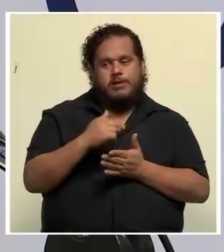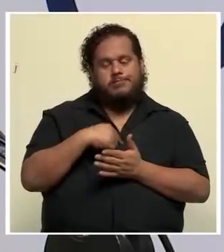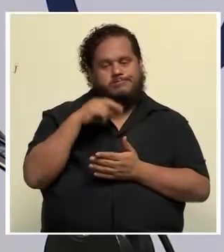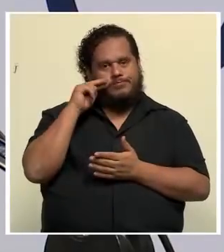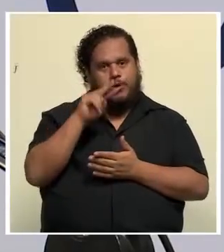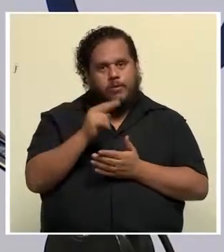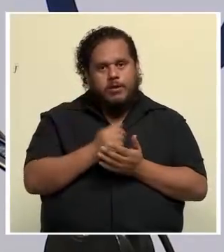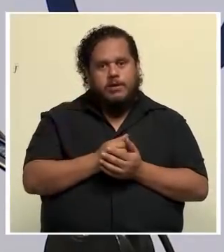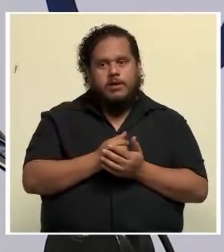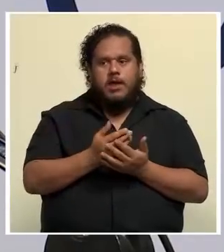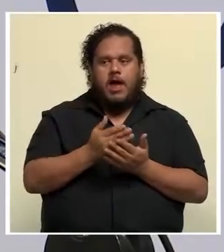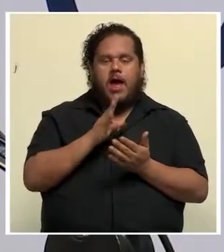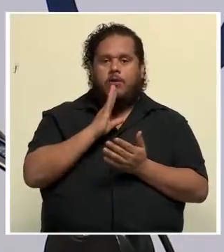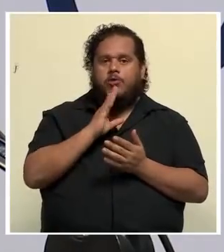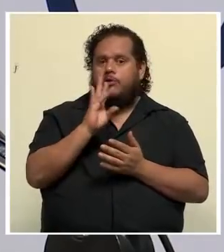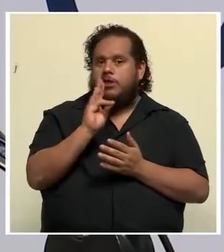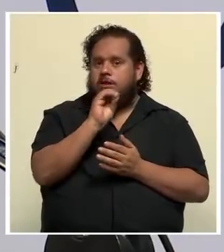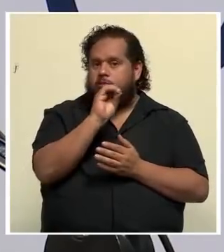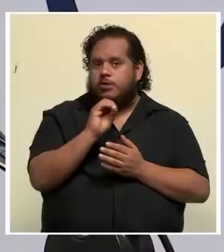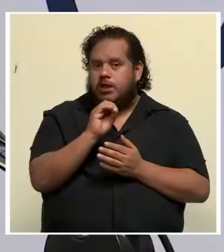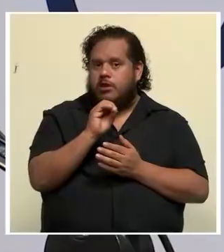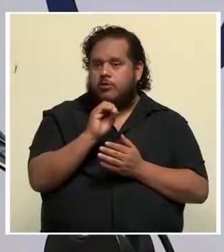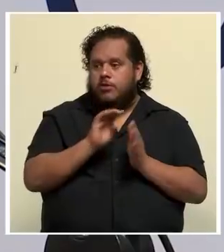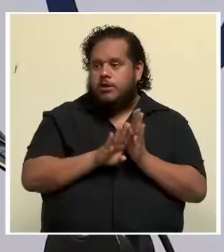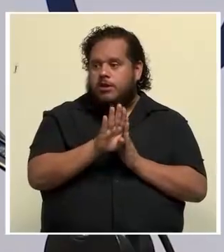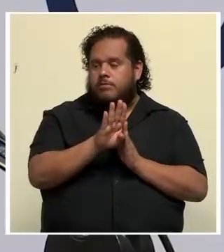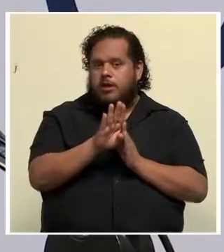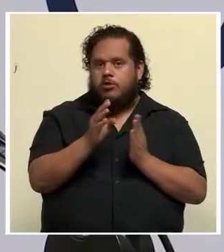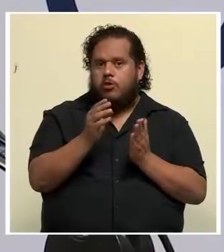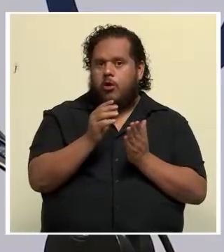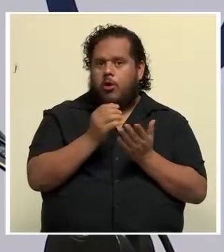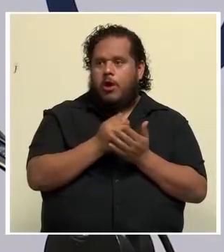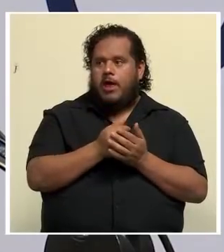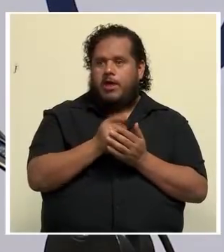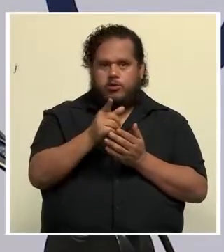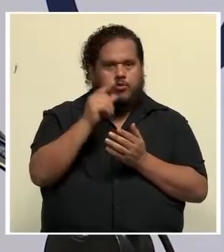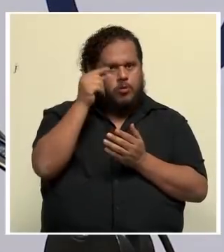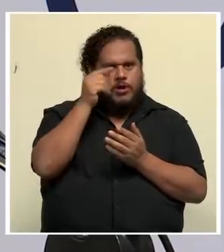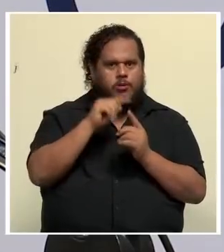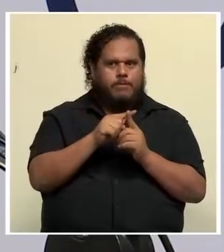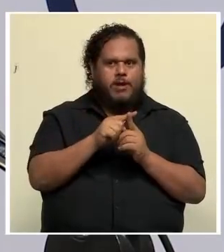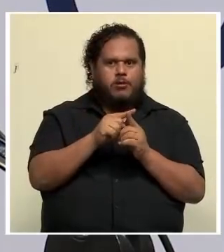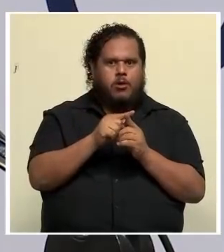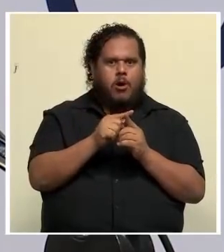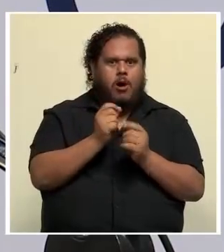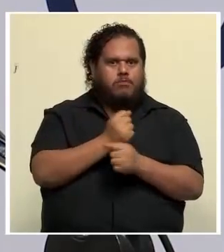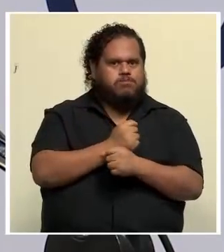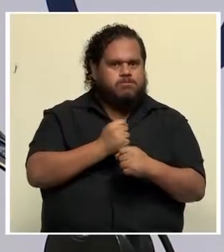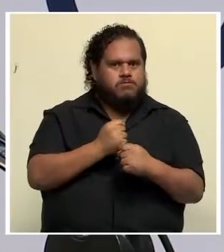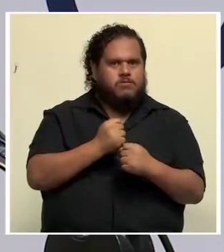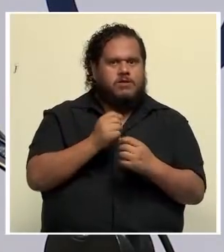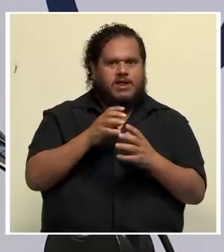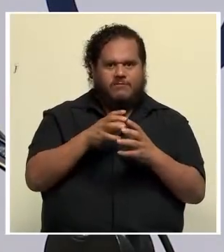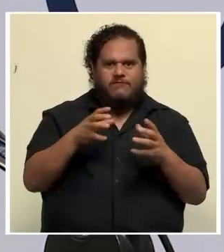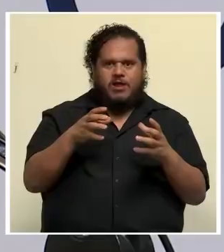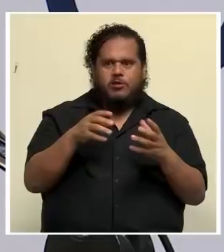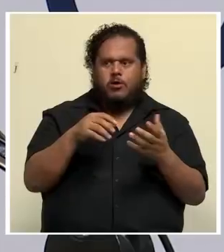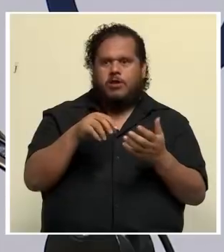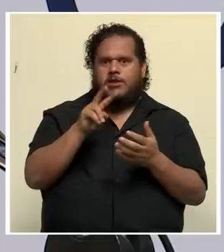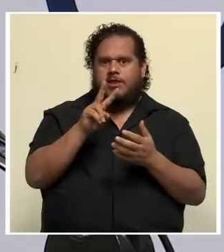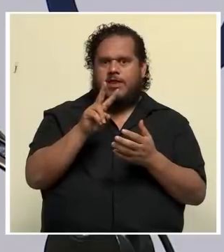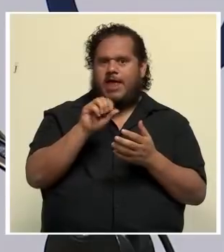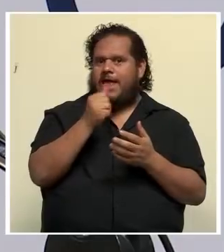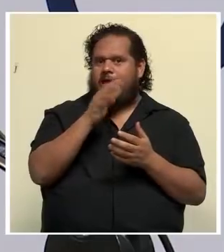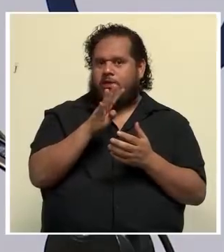crecimiento al 7% en su gobierno, pero con inflaciones de 2 dígitos en la era de las mini devaluaciones, inflaciones